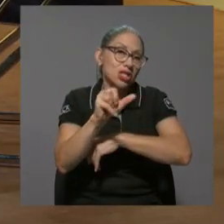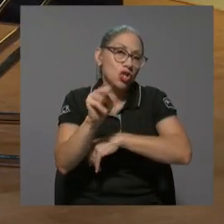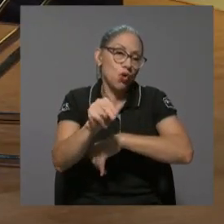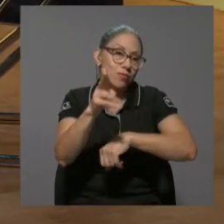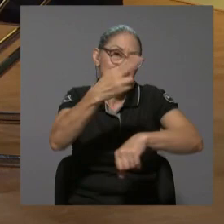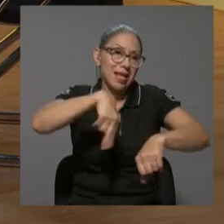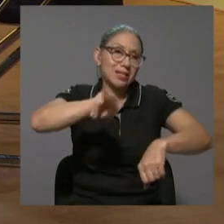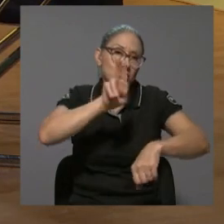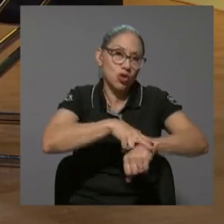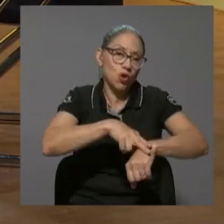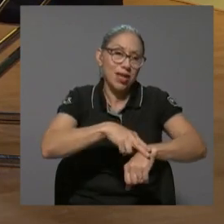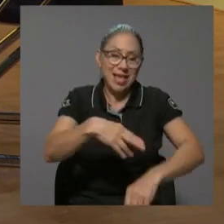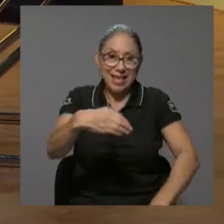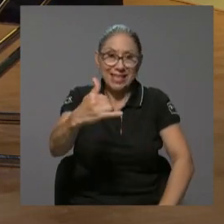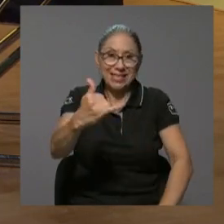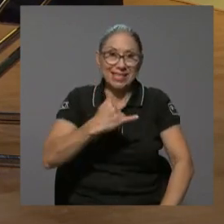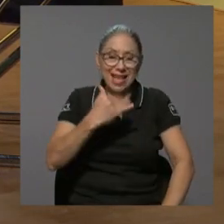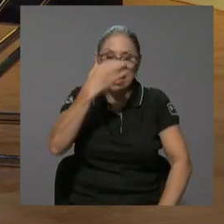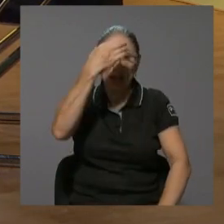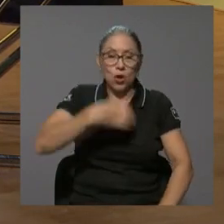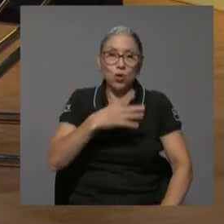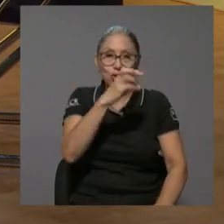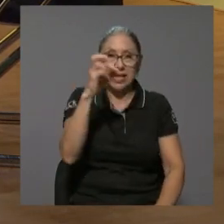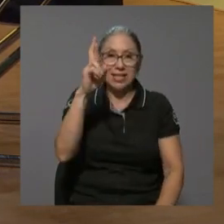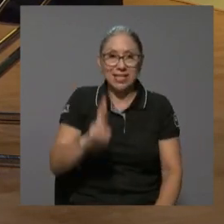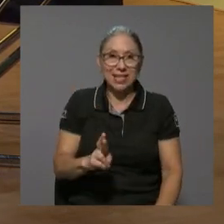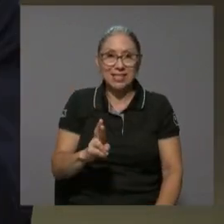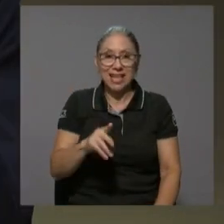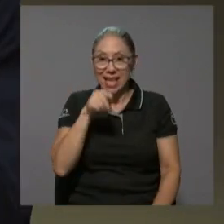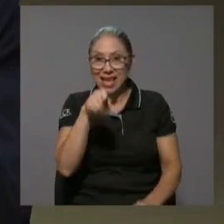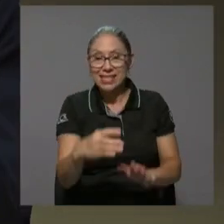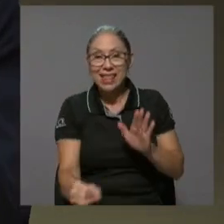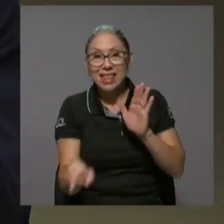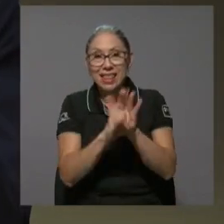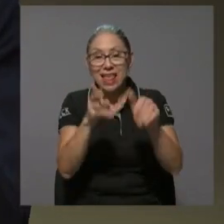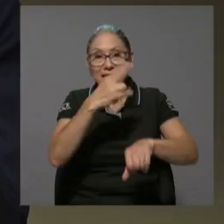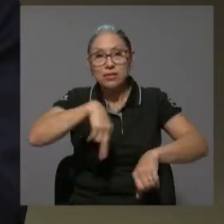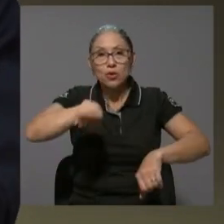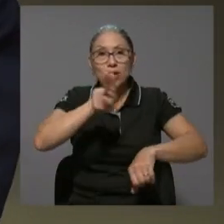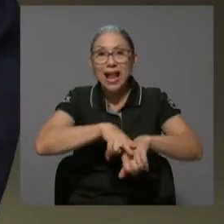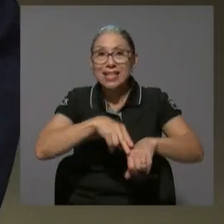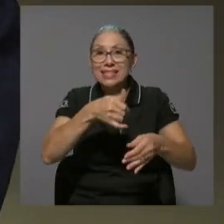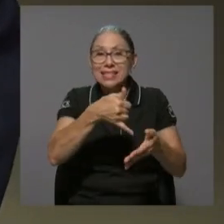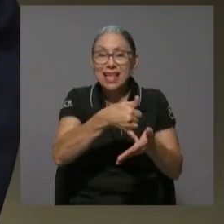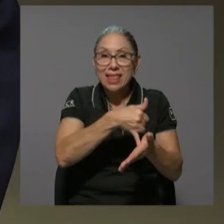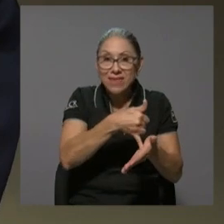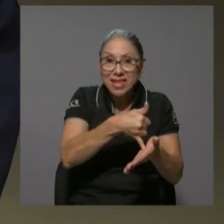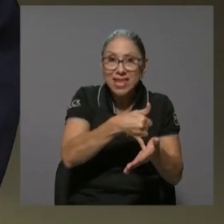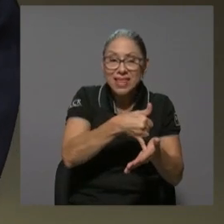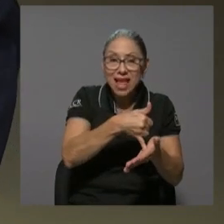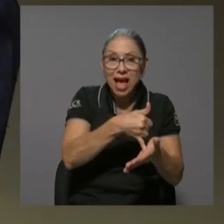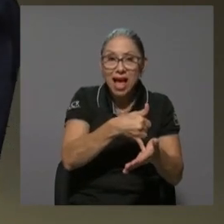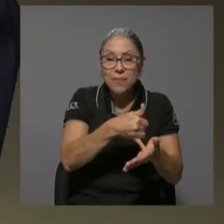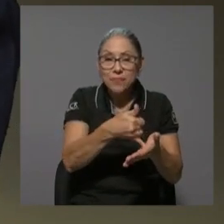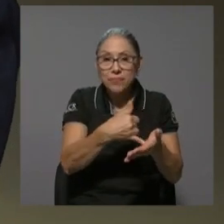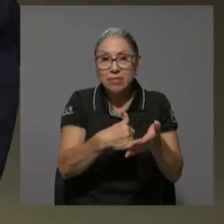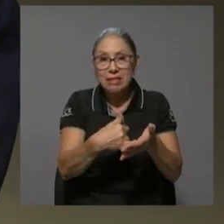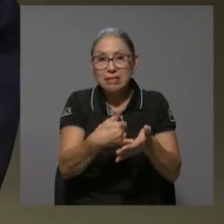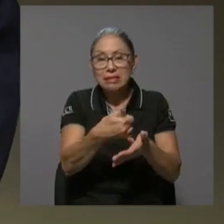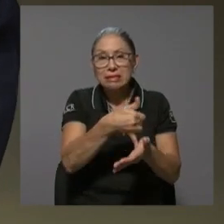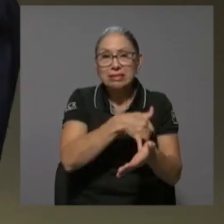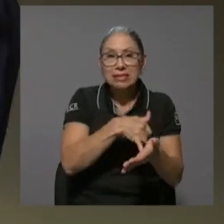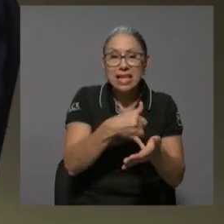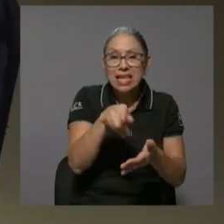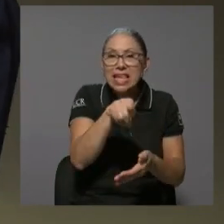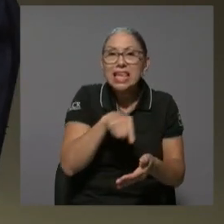concepto de una identidad nacional, si eso se debilita y comienza a ser sustituido por identidades